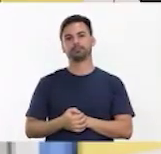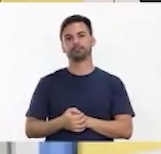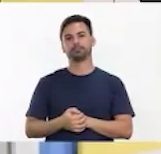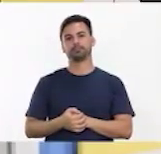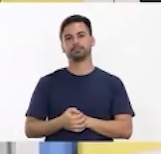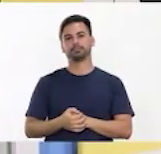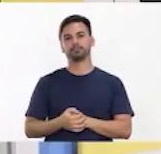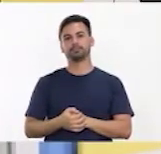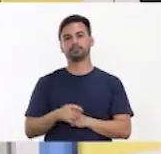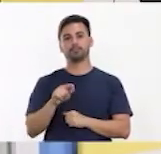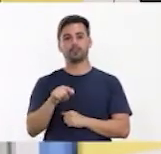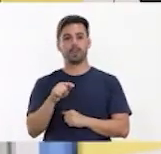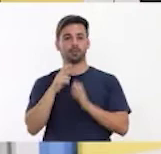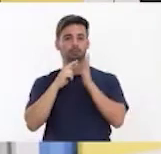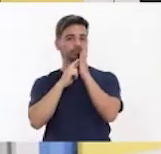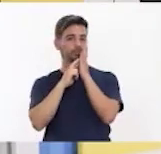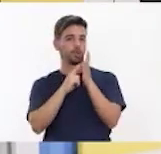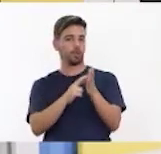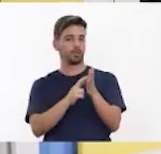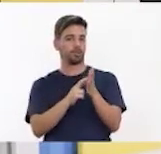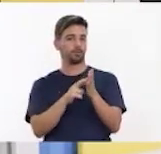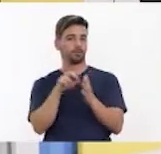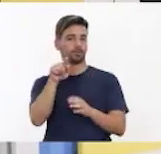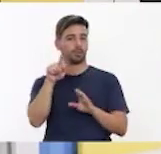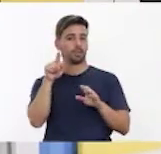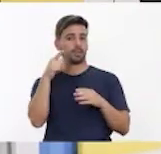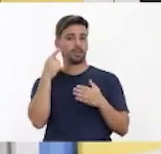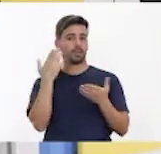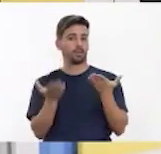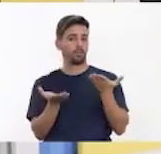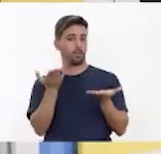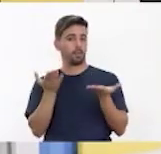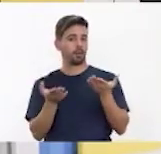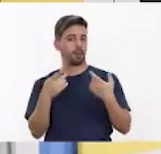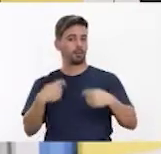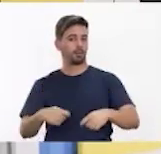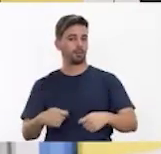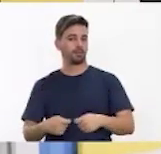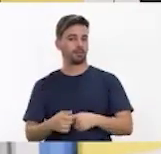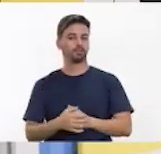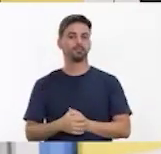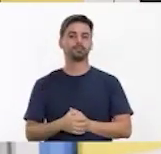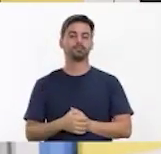Para el estudio de esta temática, les sugiero que establezcan una comparación